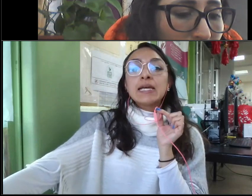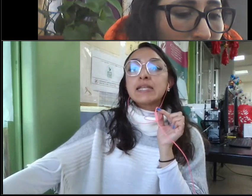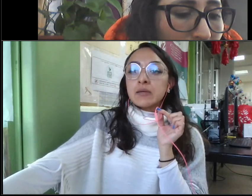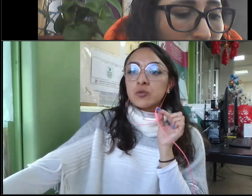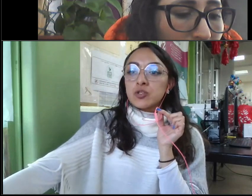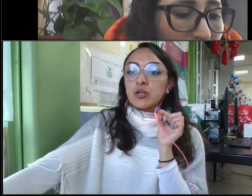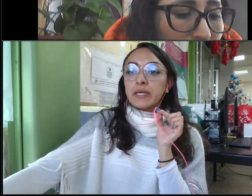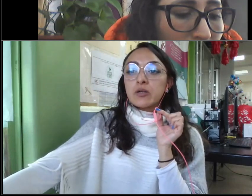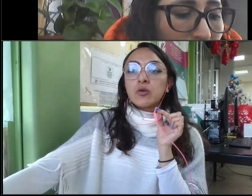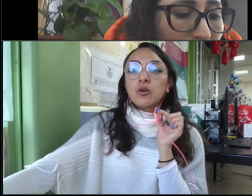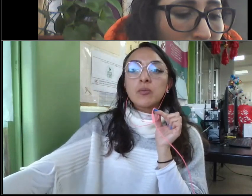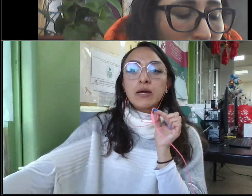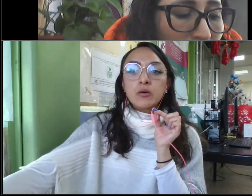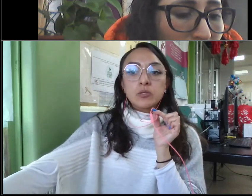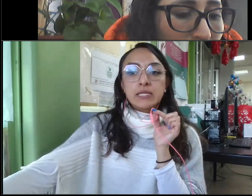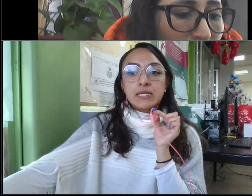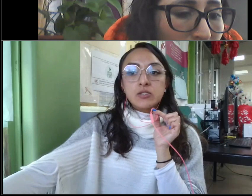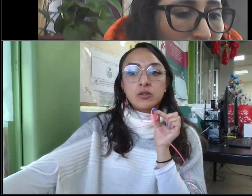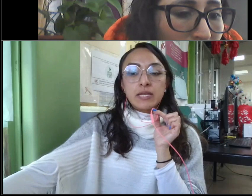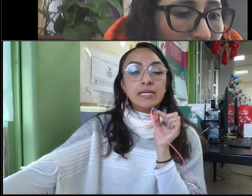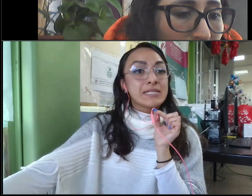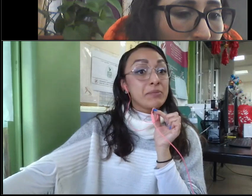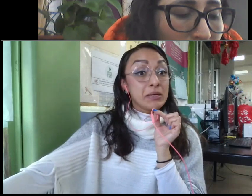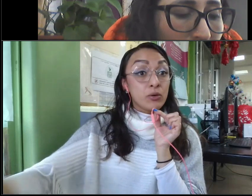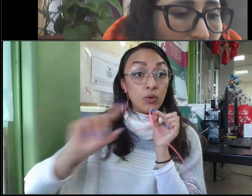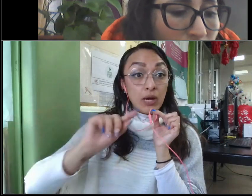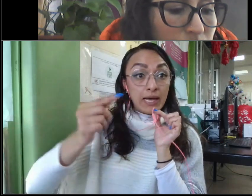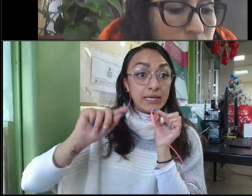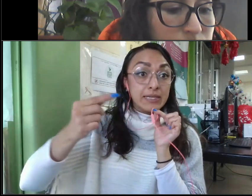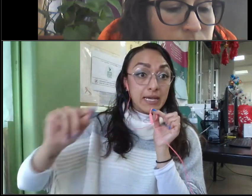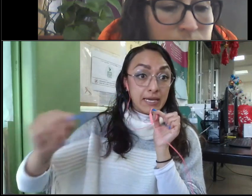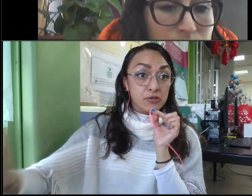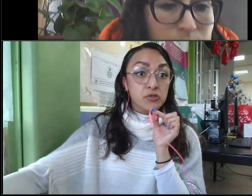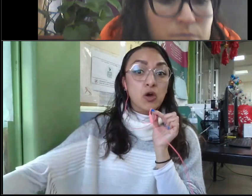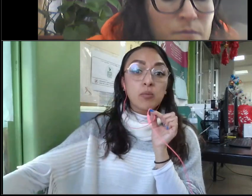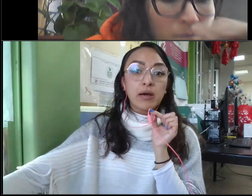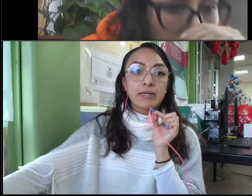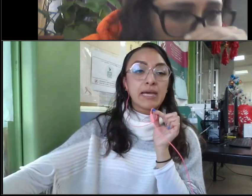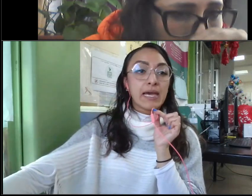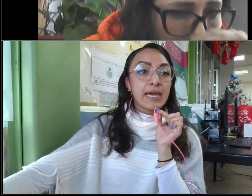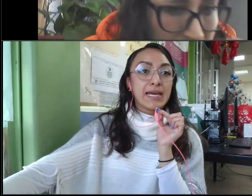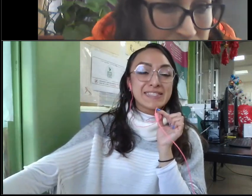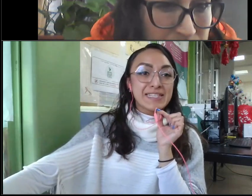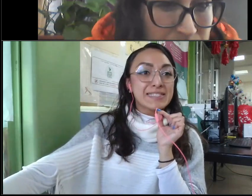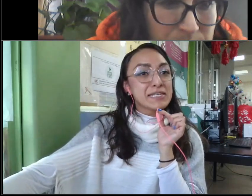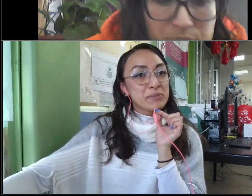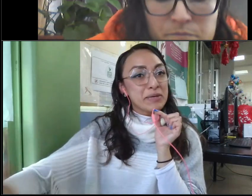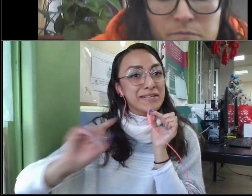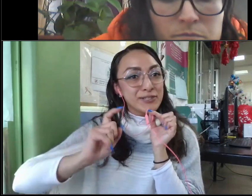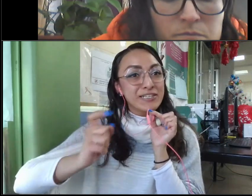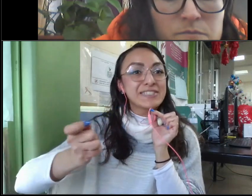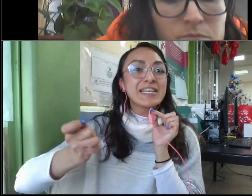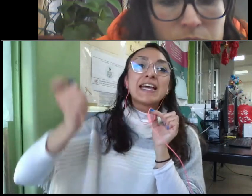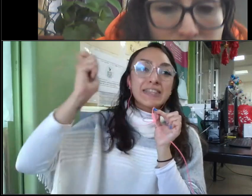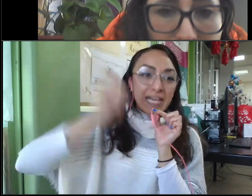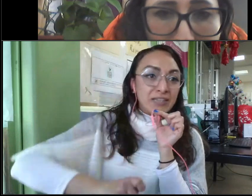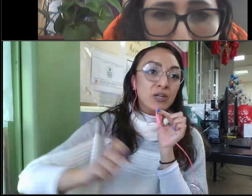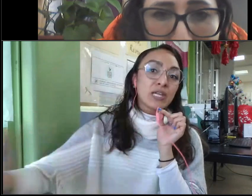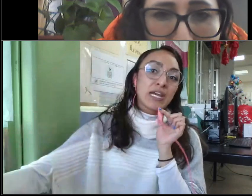dan tiene mucho que ver con cómo la comunidad sorda se vincula entre ellos, cómo hay estas